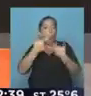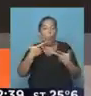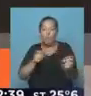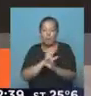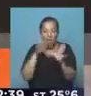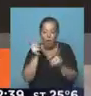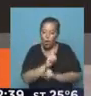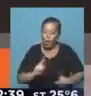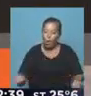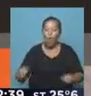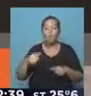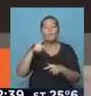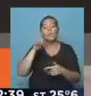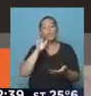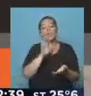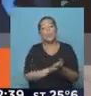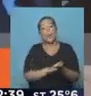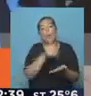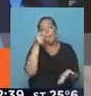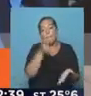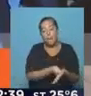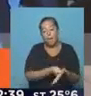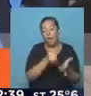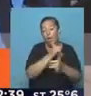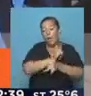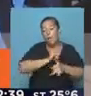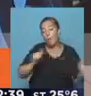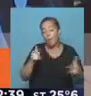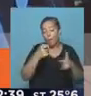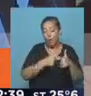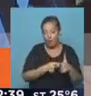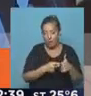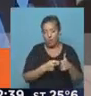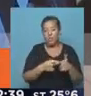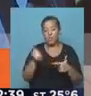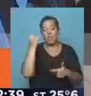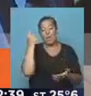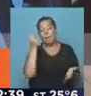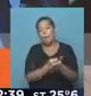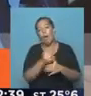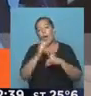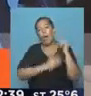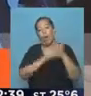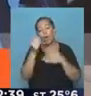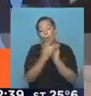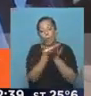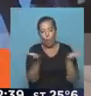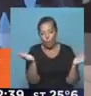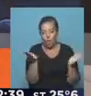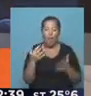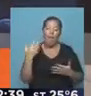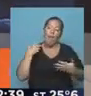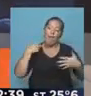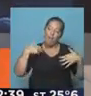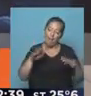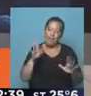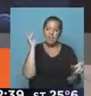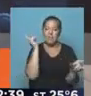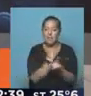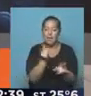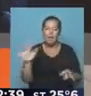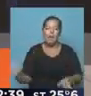Raúl todo lo que tiene que ver con financiamiento de campañas políticas y financiamiento de la obra pública digamos en general siempre